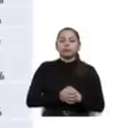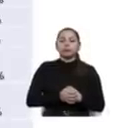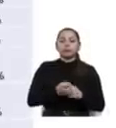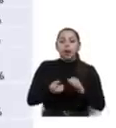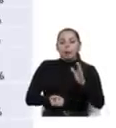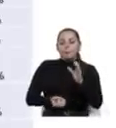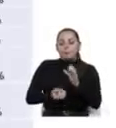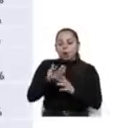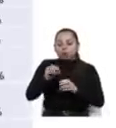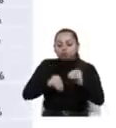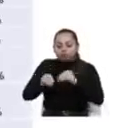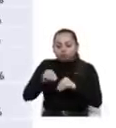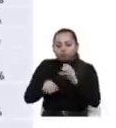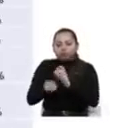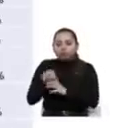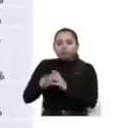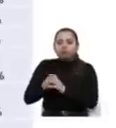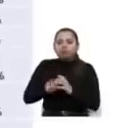Producción.